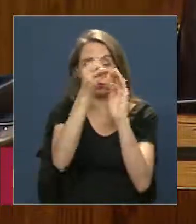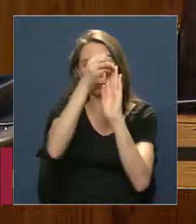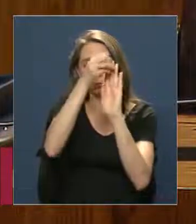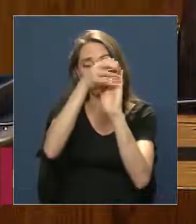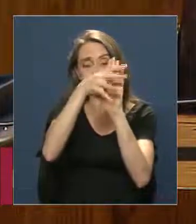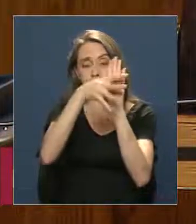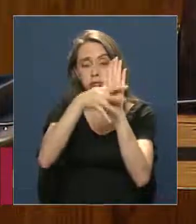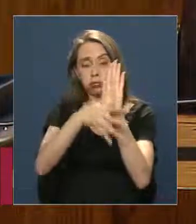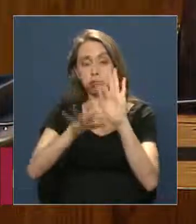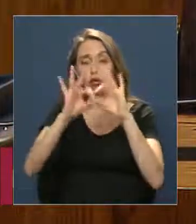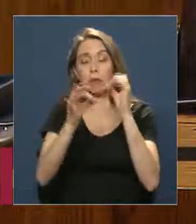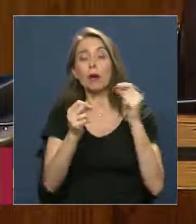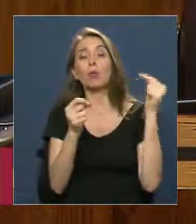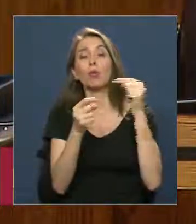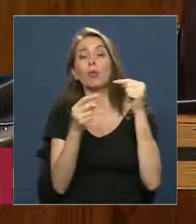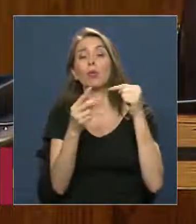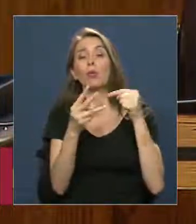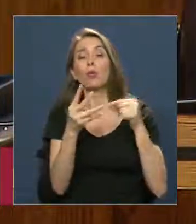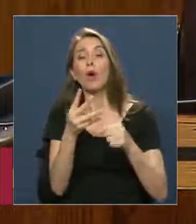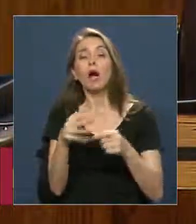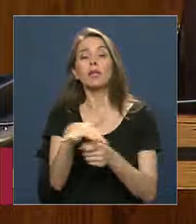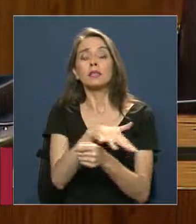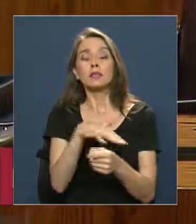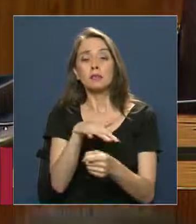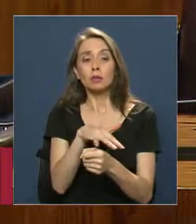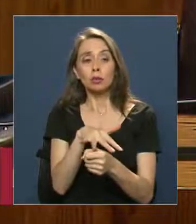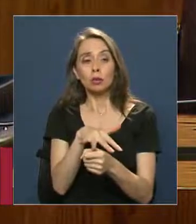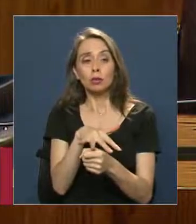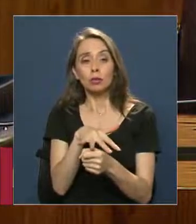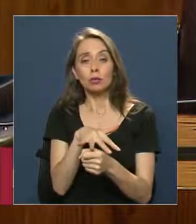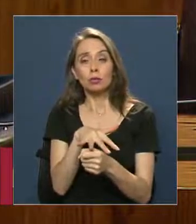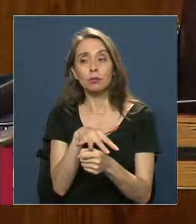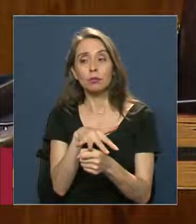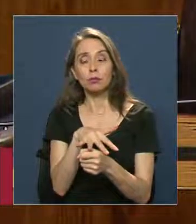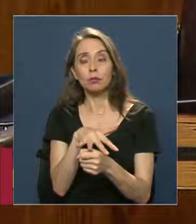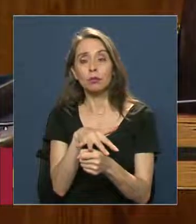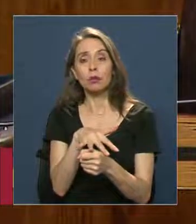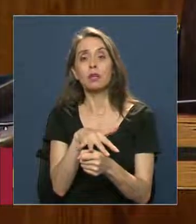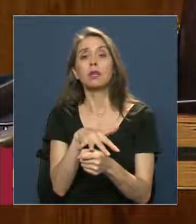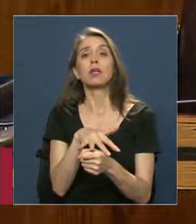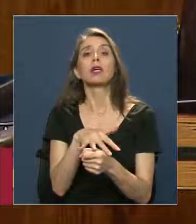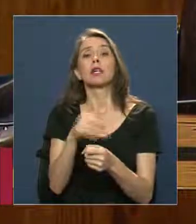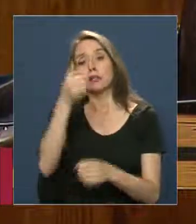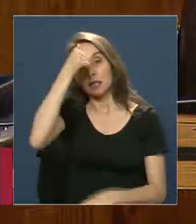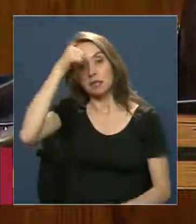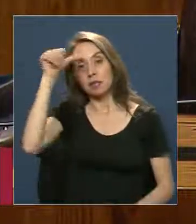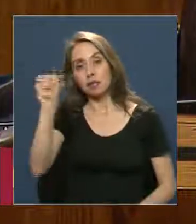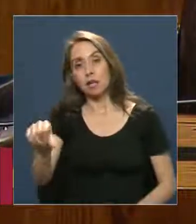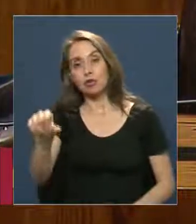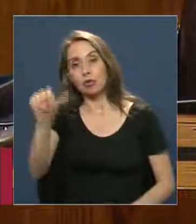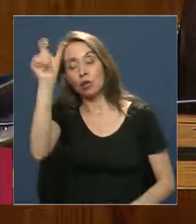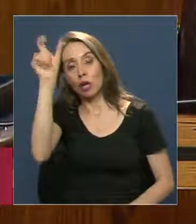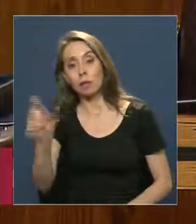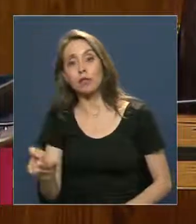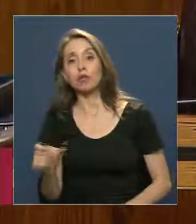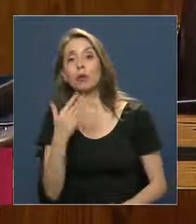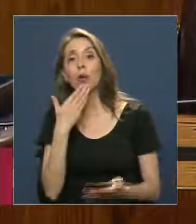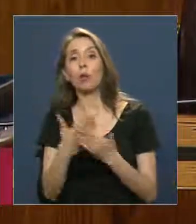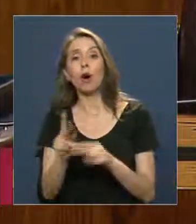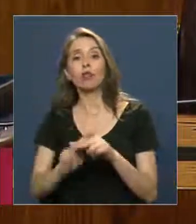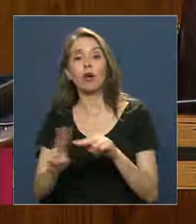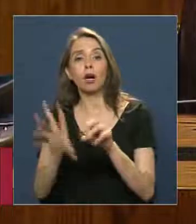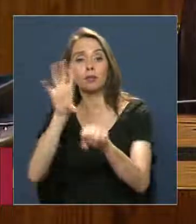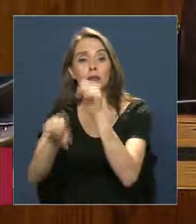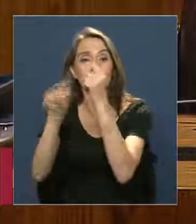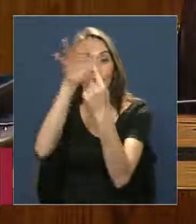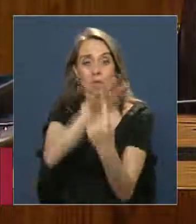y completo catálogo de situaciones que justifican la sanción cuando hay falta, cuando hay discriminación. Nos parece